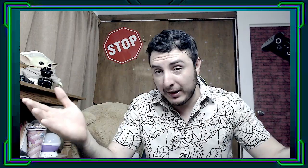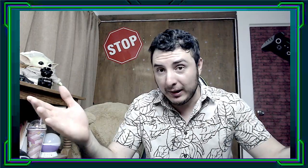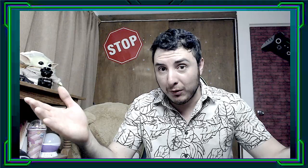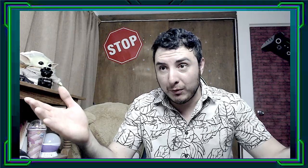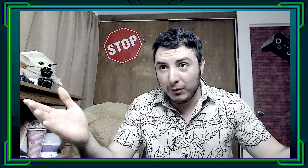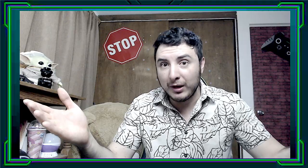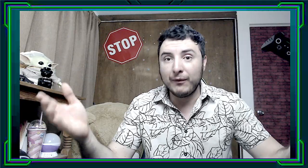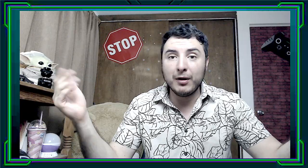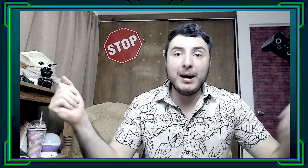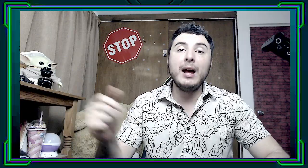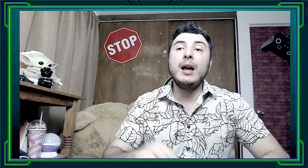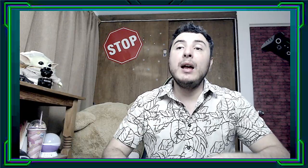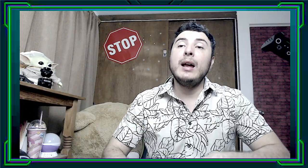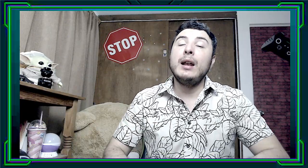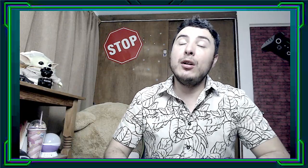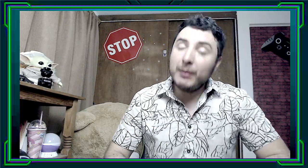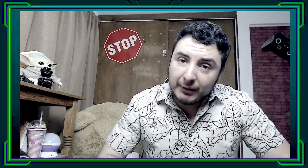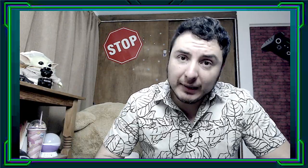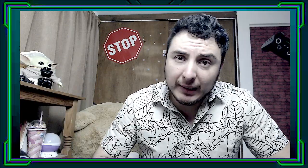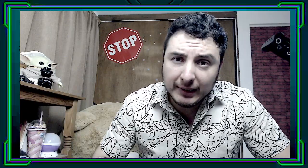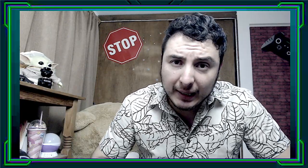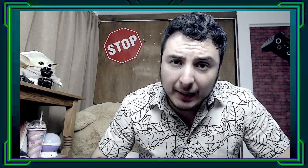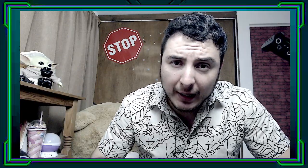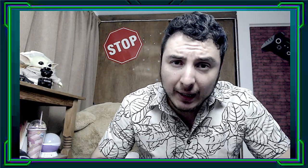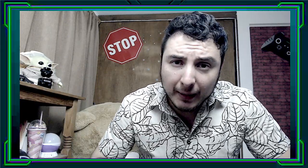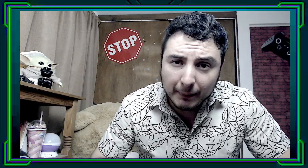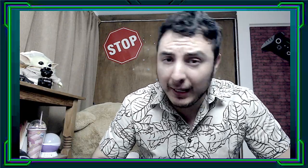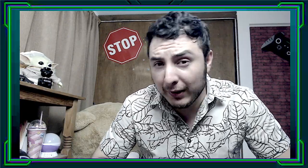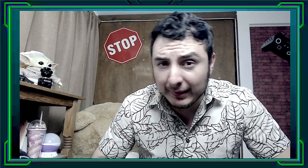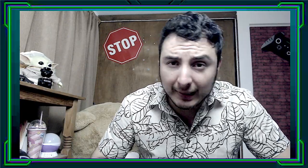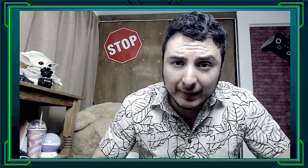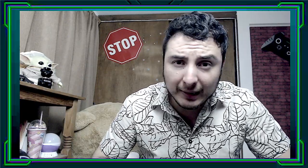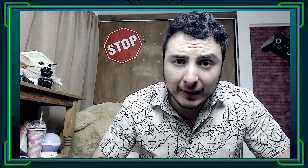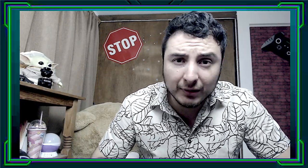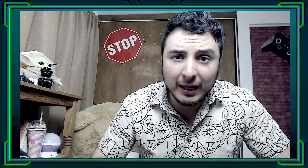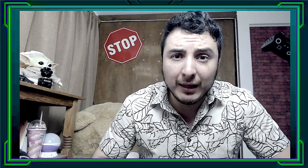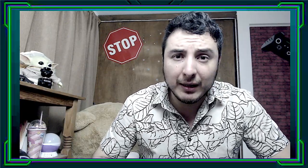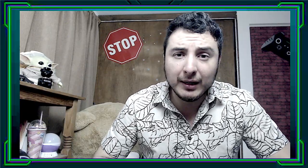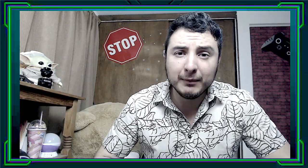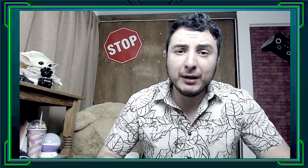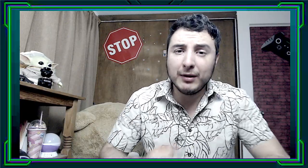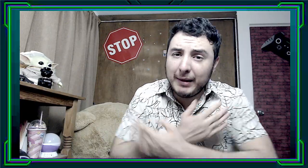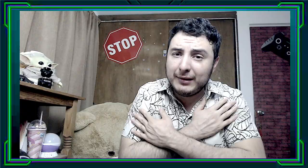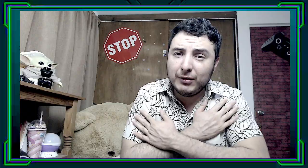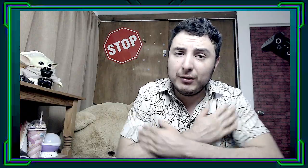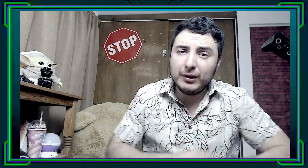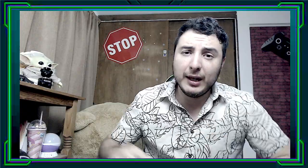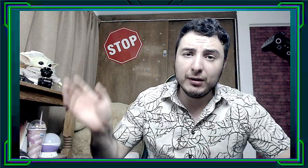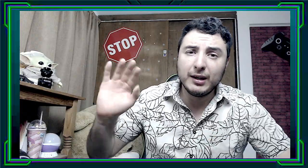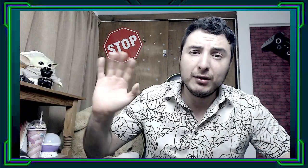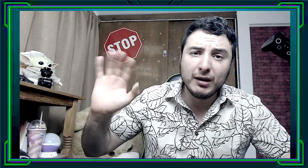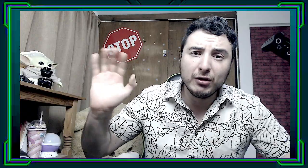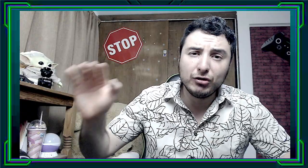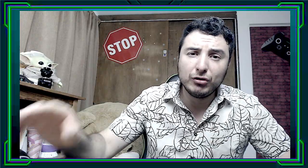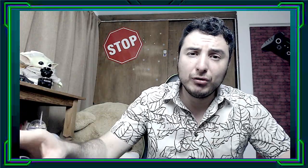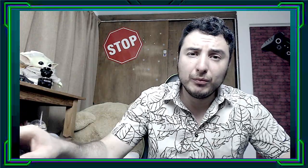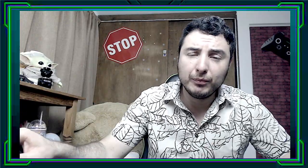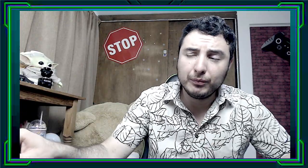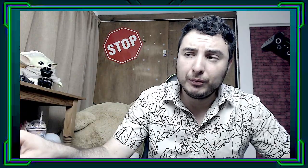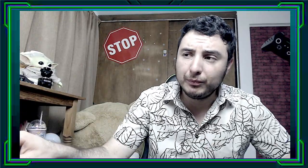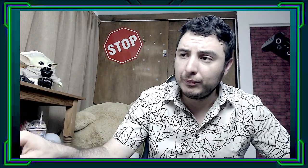Igualmente como Mora informa nos vemos hasta el siguiente video hasta la siguiente nota Les mando un abrazo y adiós adiós